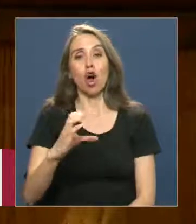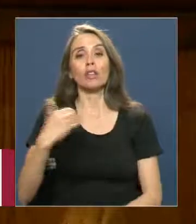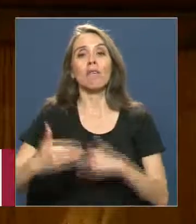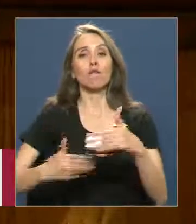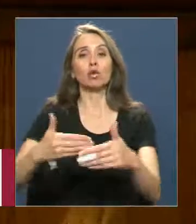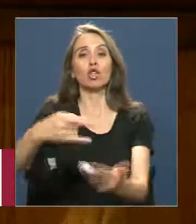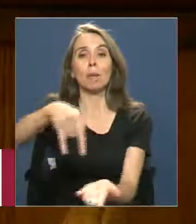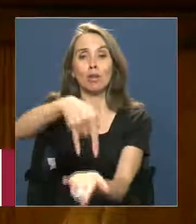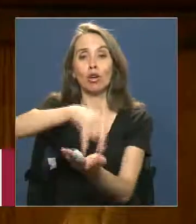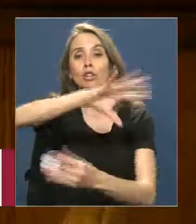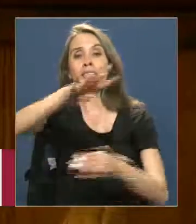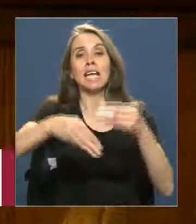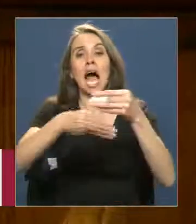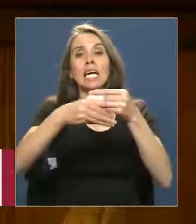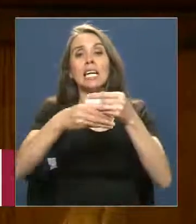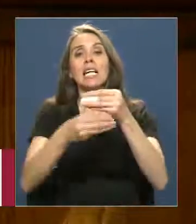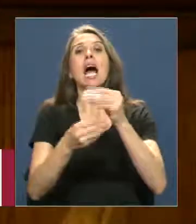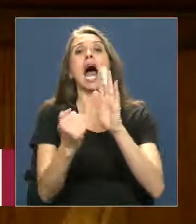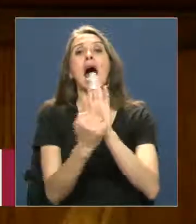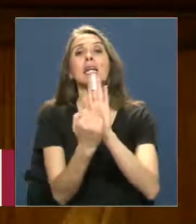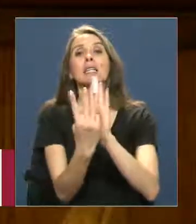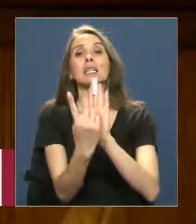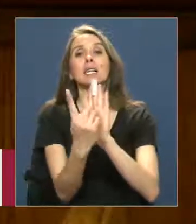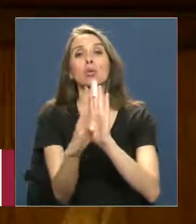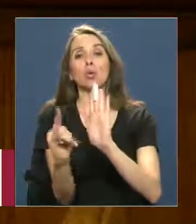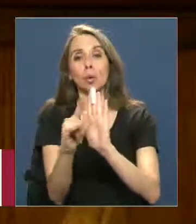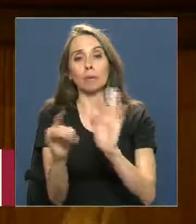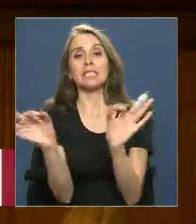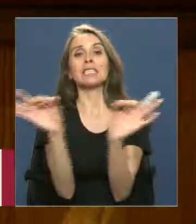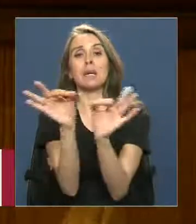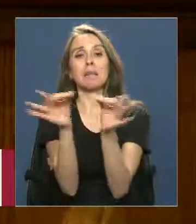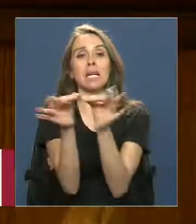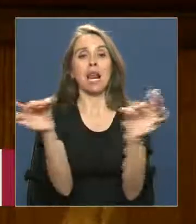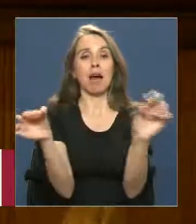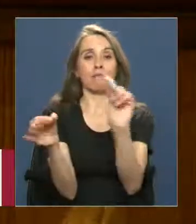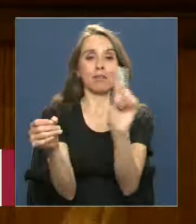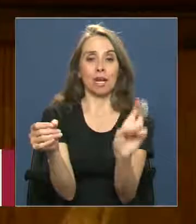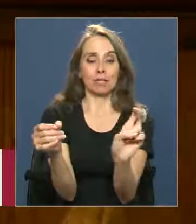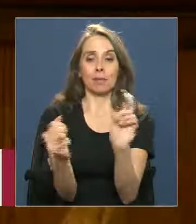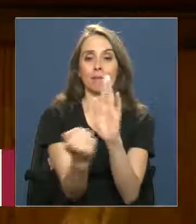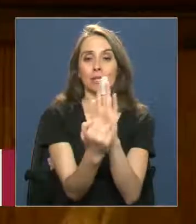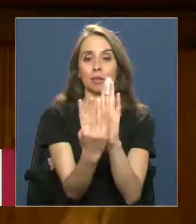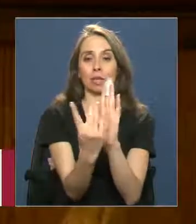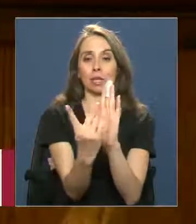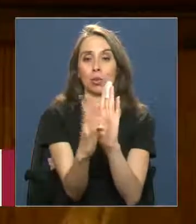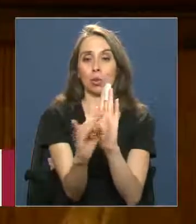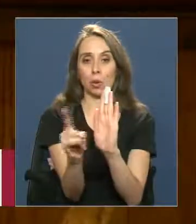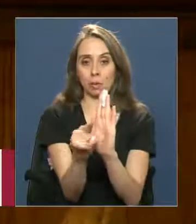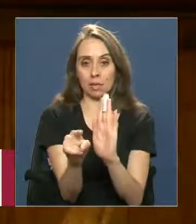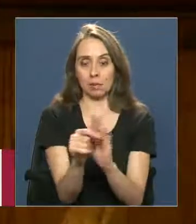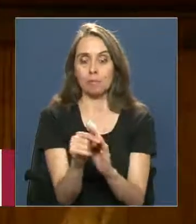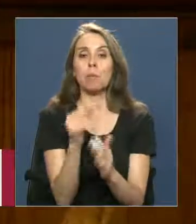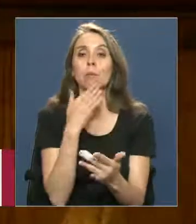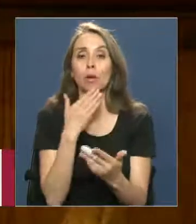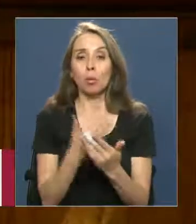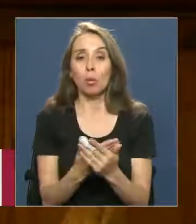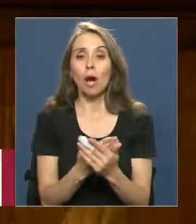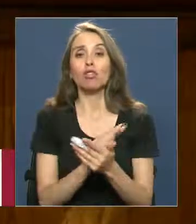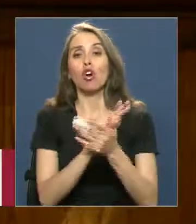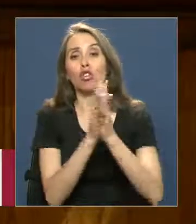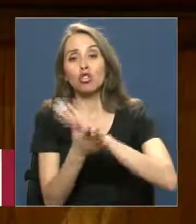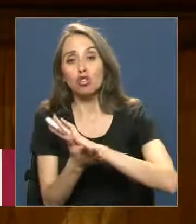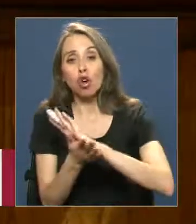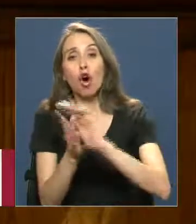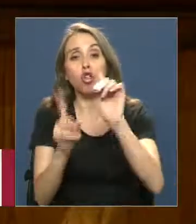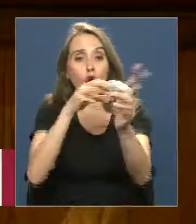constitucional del Congreso, un artículo 31 bis del siguiente tenor. Artículo 31 bis. Cuando en todo o parte del